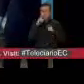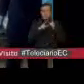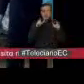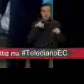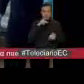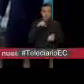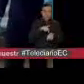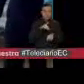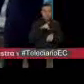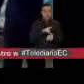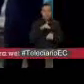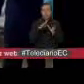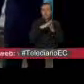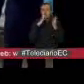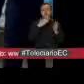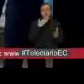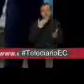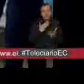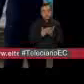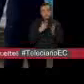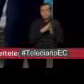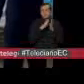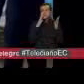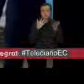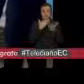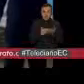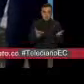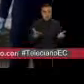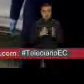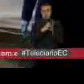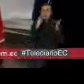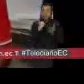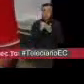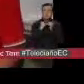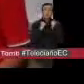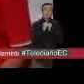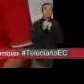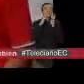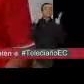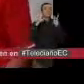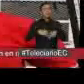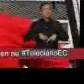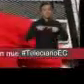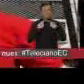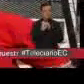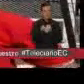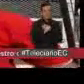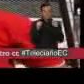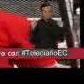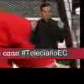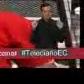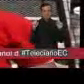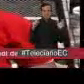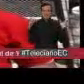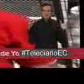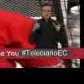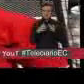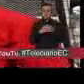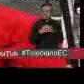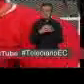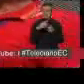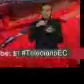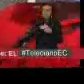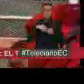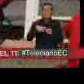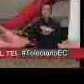profesionales, estamos eternamente agradecidos. Créanos que esto nos ayuda mucho a salvar vidas. La unidad de salud móvil se